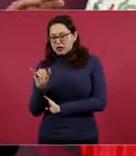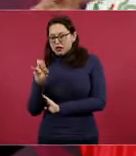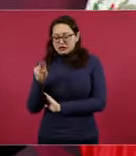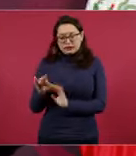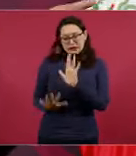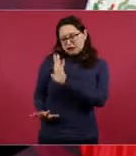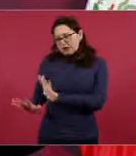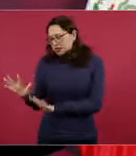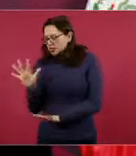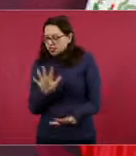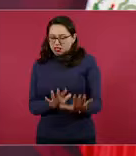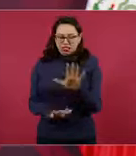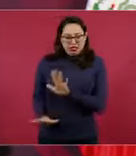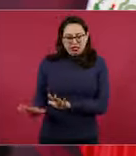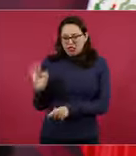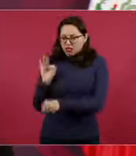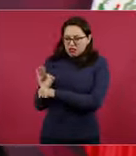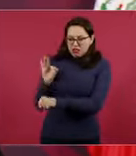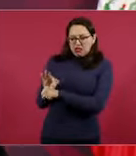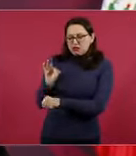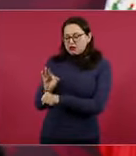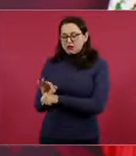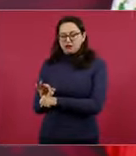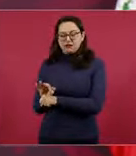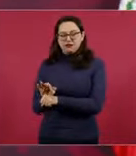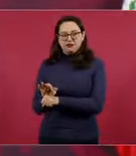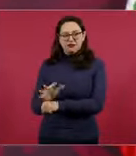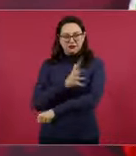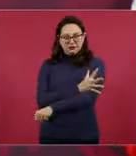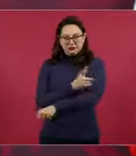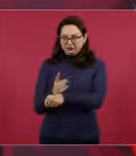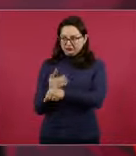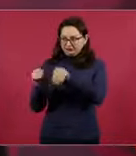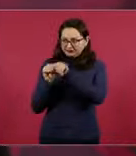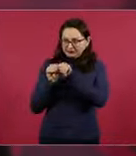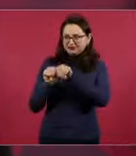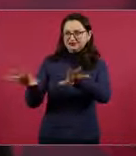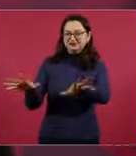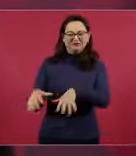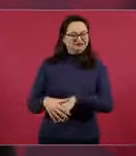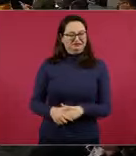maneja. Es muy difícil que, por ejemplo, Clarín,